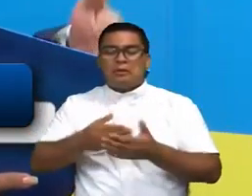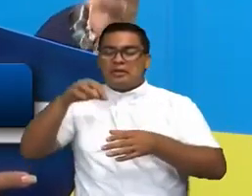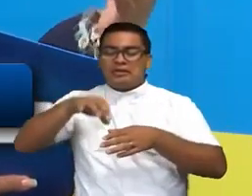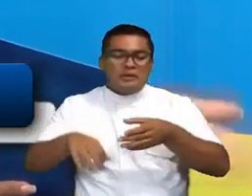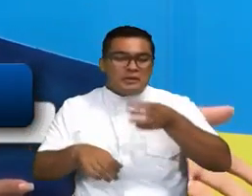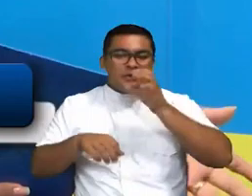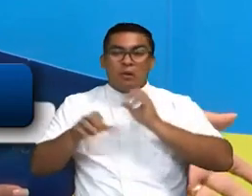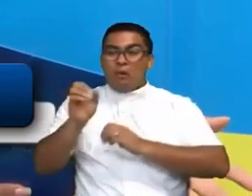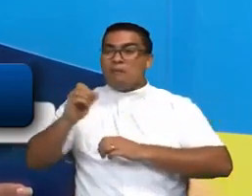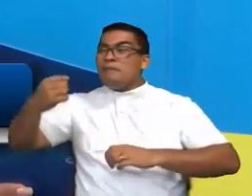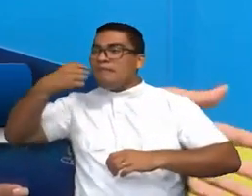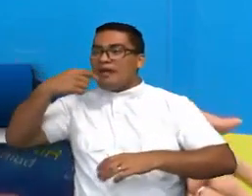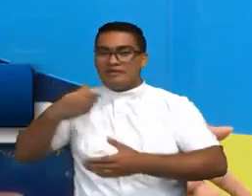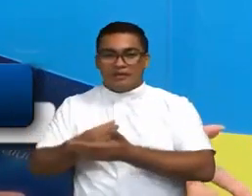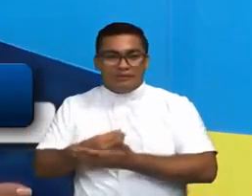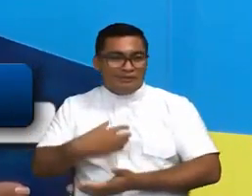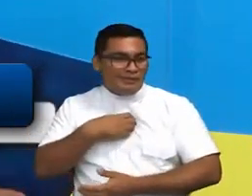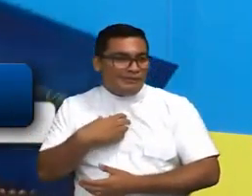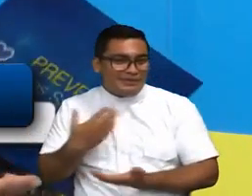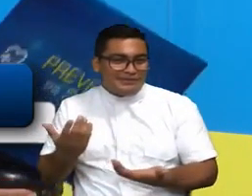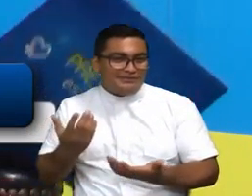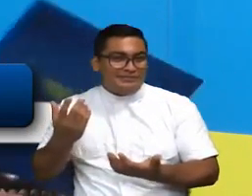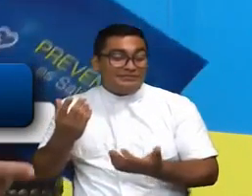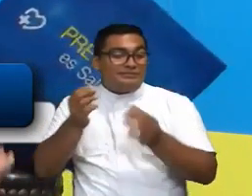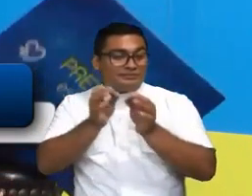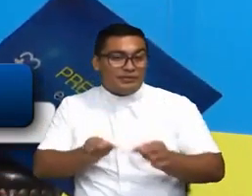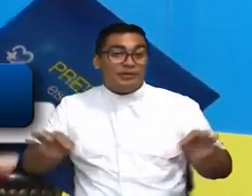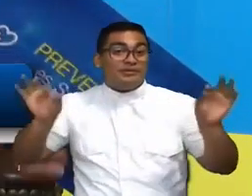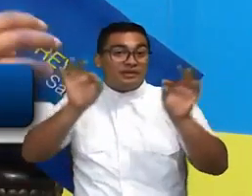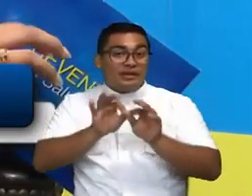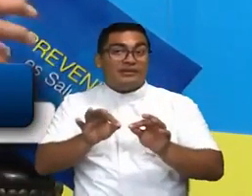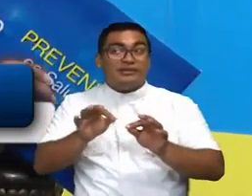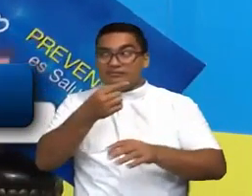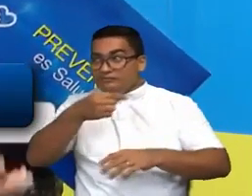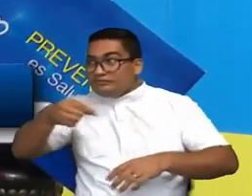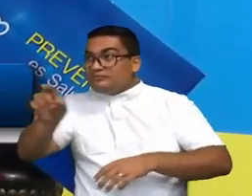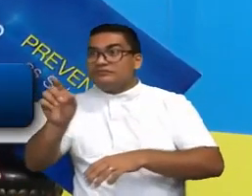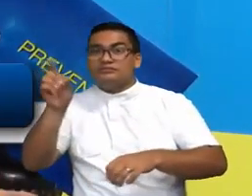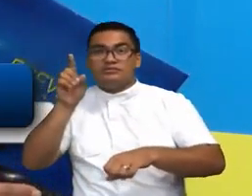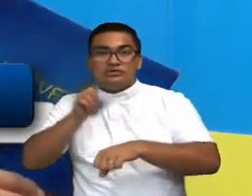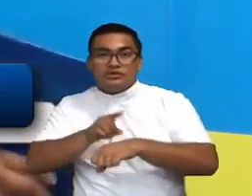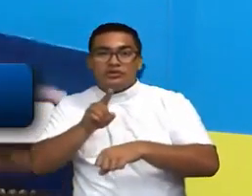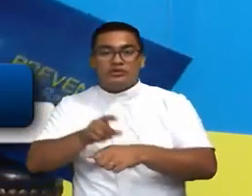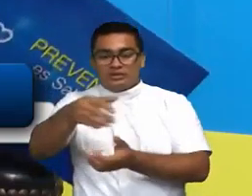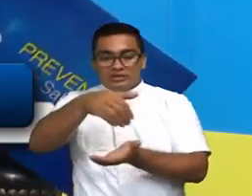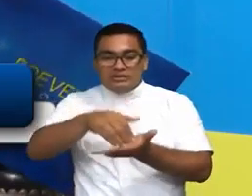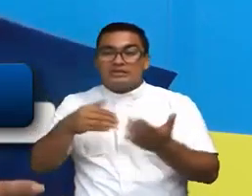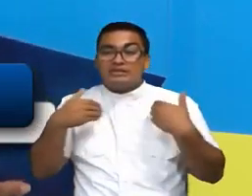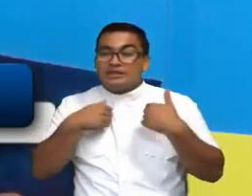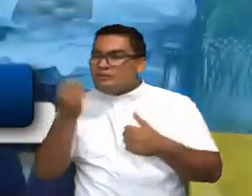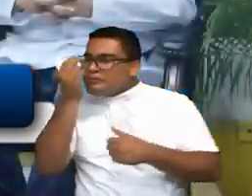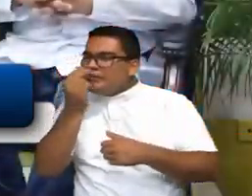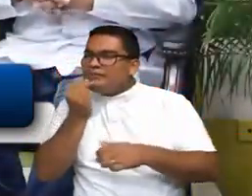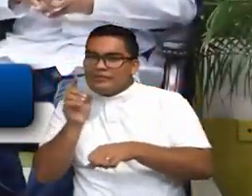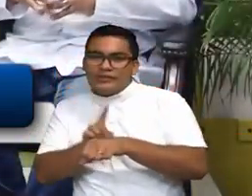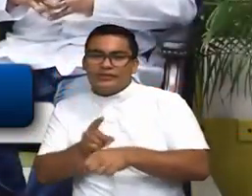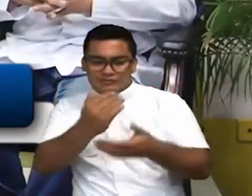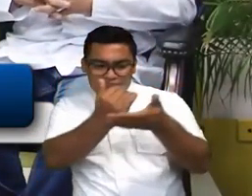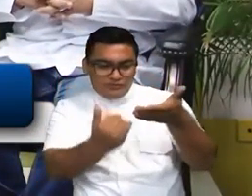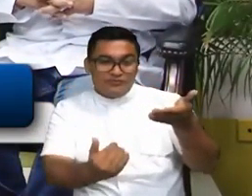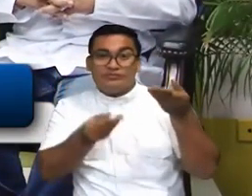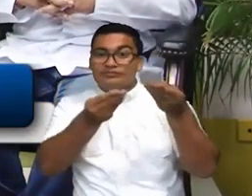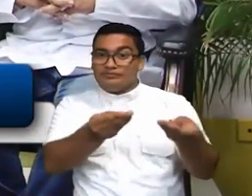sea, y nos malcuramos la enfermedad. ¿Cuál es la importancia de acudir para curarla bien y que esto no proceda más? Es